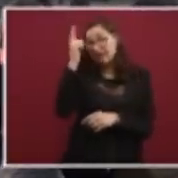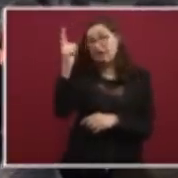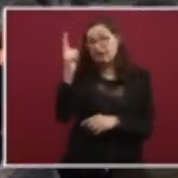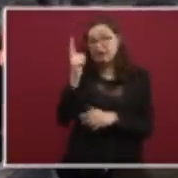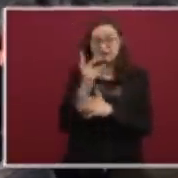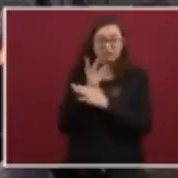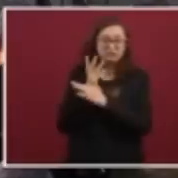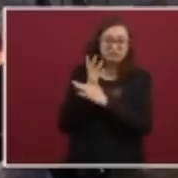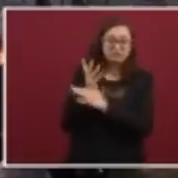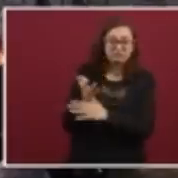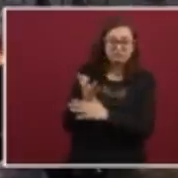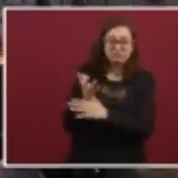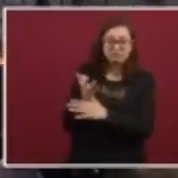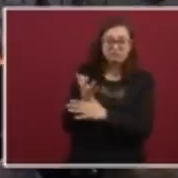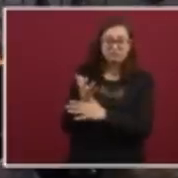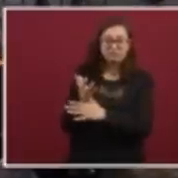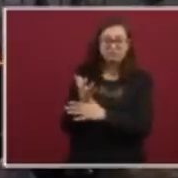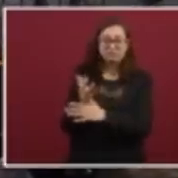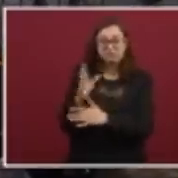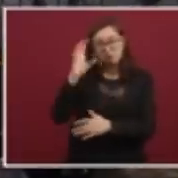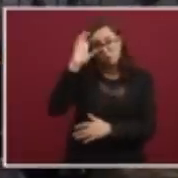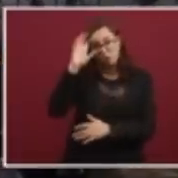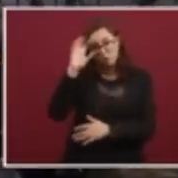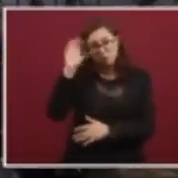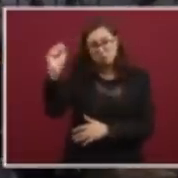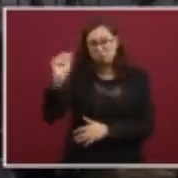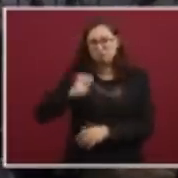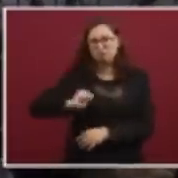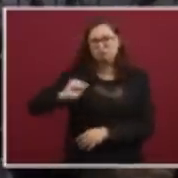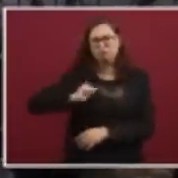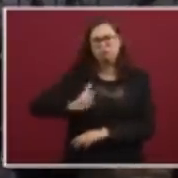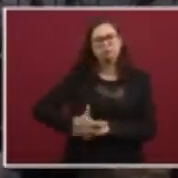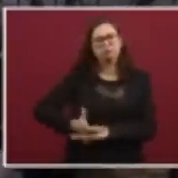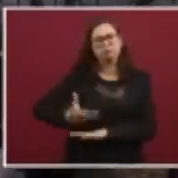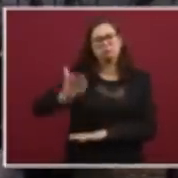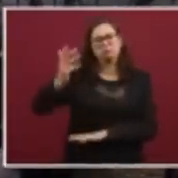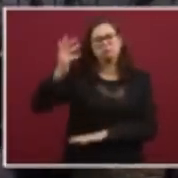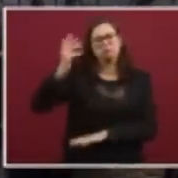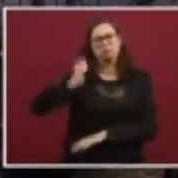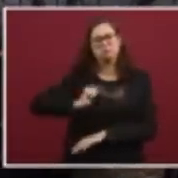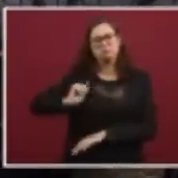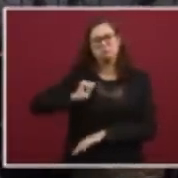lo creó este concepto, y se usaba mucho. Se usaba,